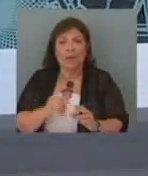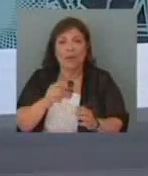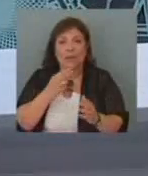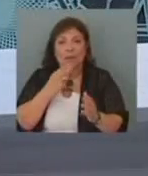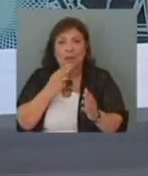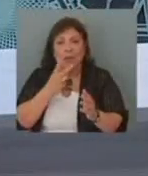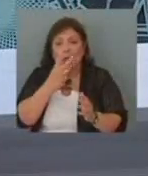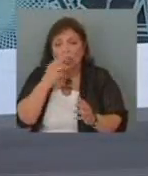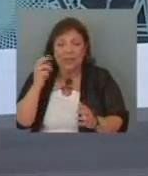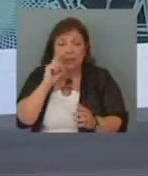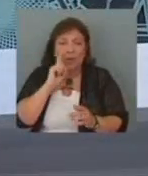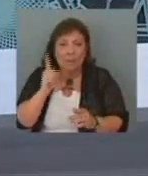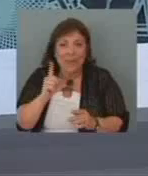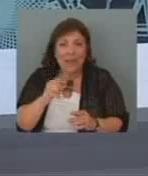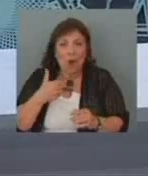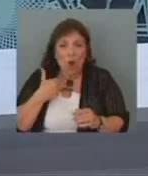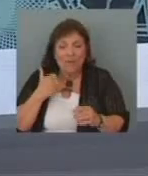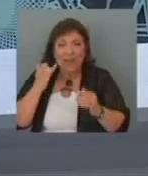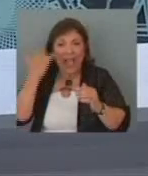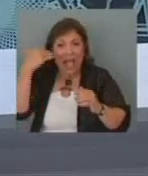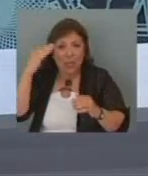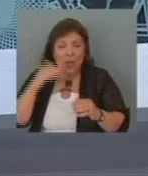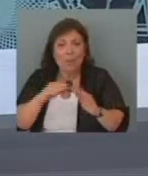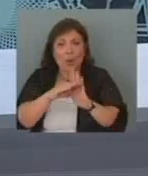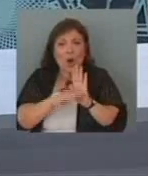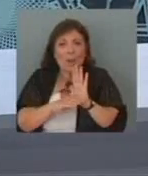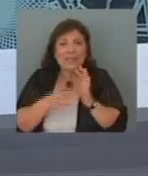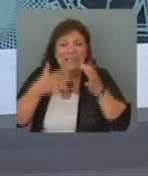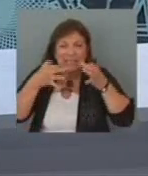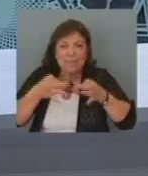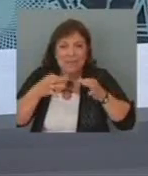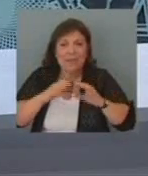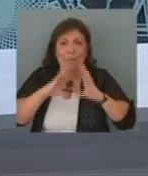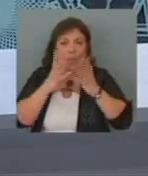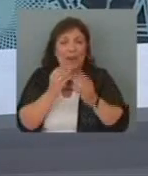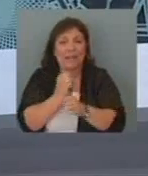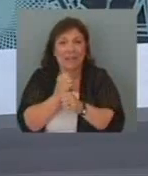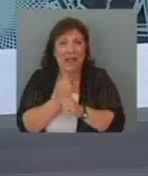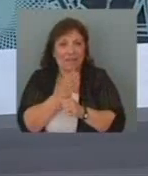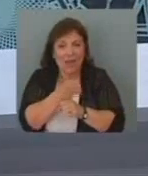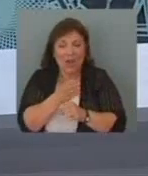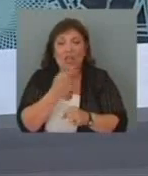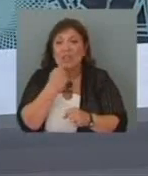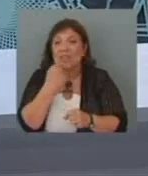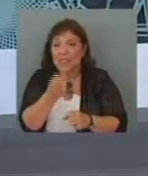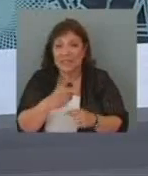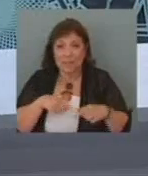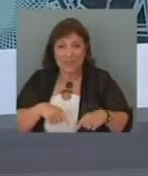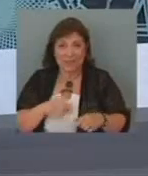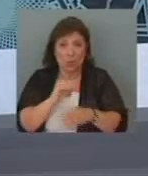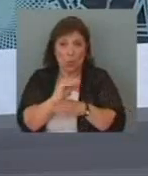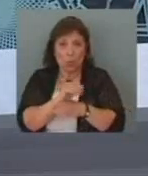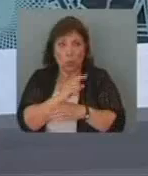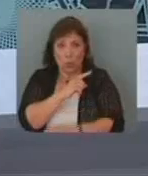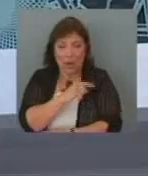200.000 jóvenes y adultos acceden a programas de educación especializada en el mundo del trabajo, según cifras del Ministerio de Educación y